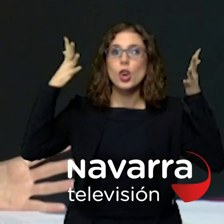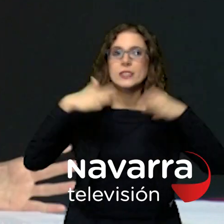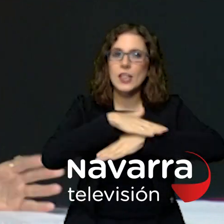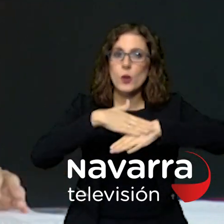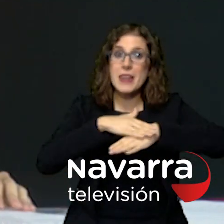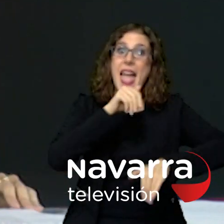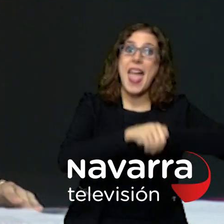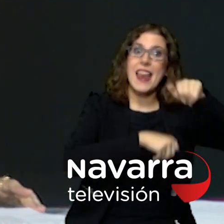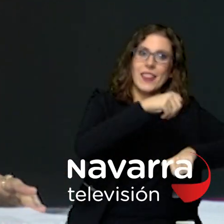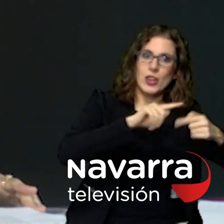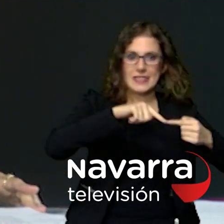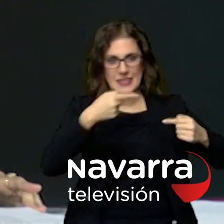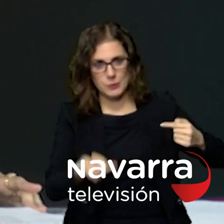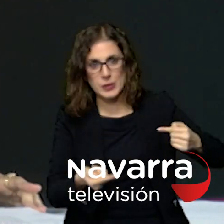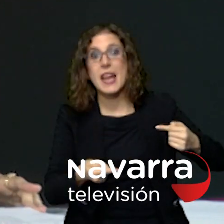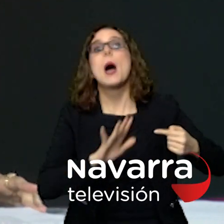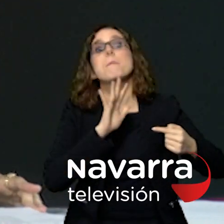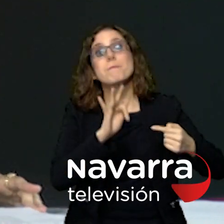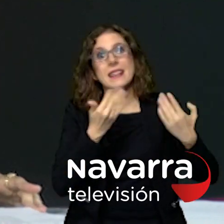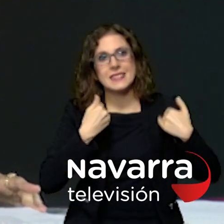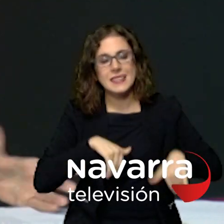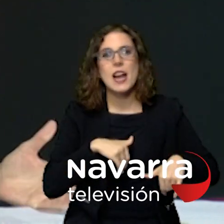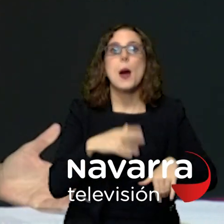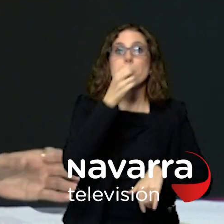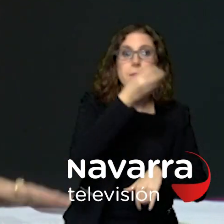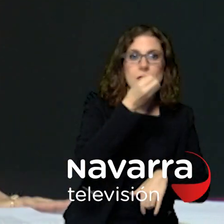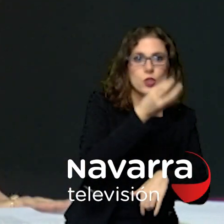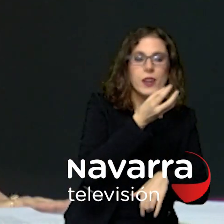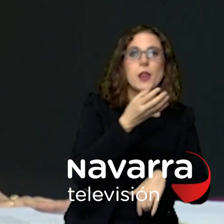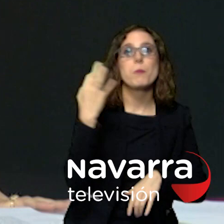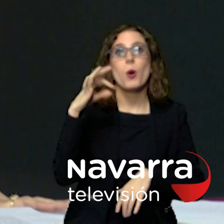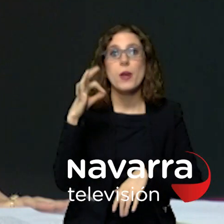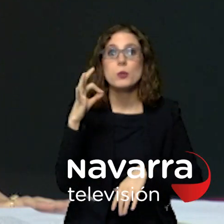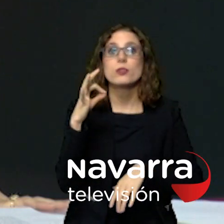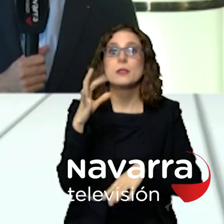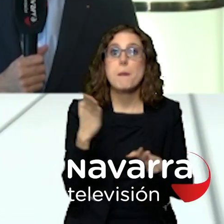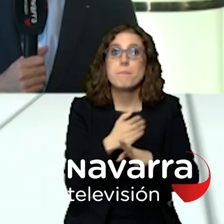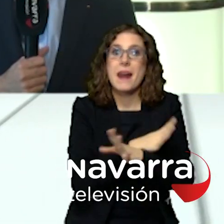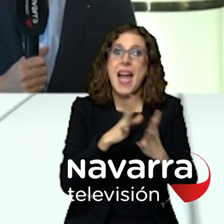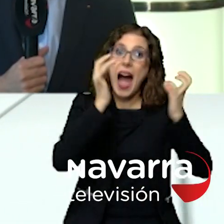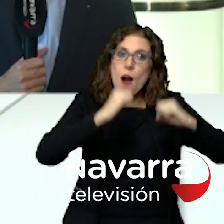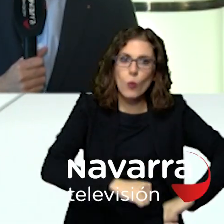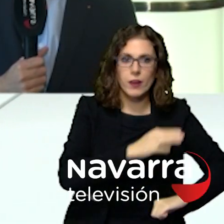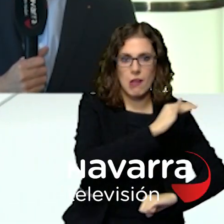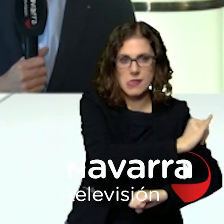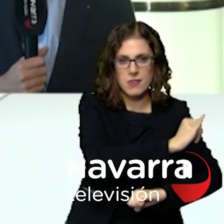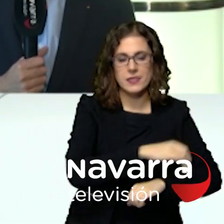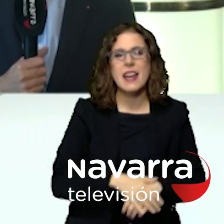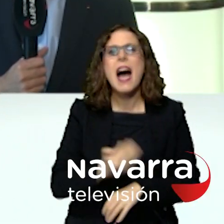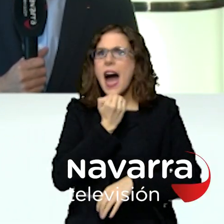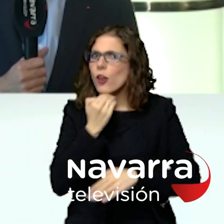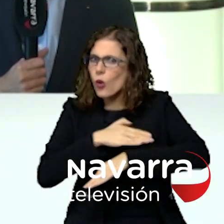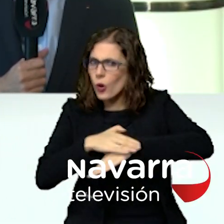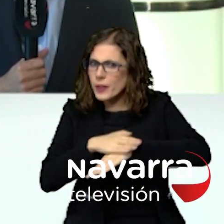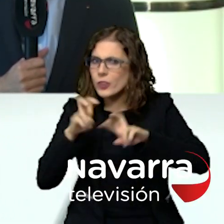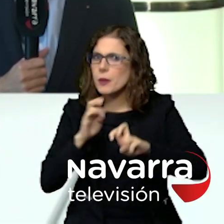el preacuerdo entre PSOE y Podemos para un gobierno de coalición sobre la mesa. Javier Bazaga, buenas tardes. ¿Se ha referido el gobierno a este pacto?